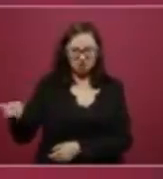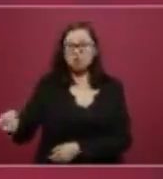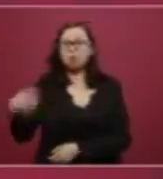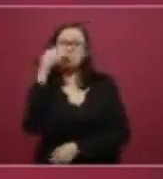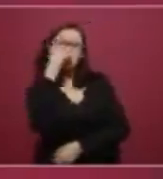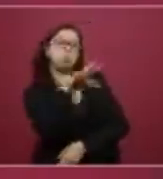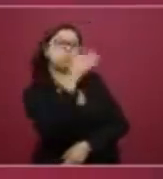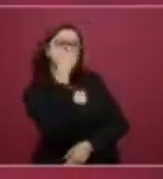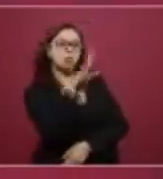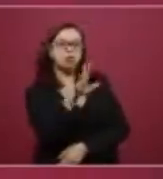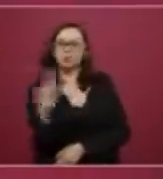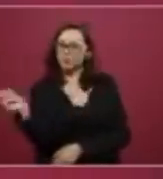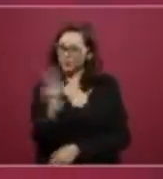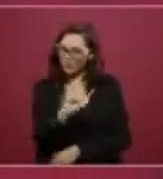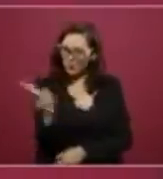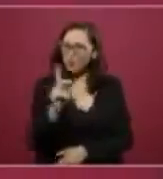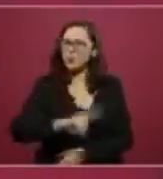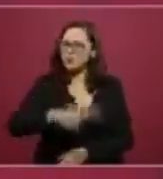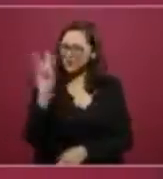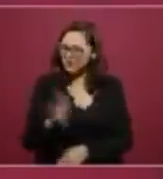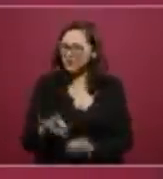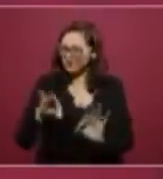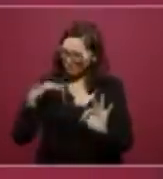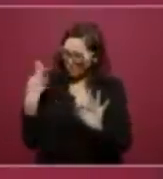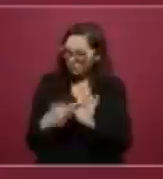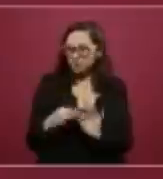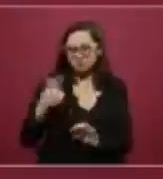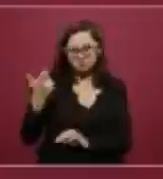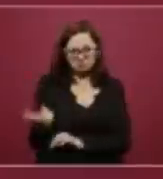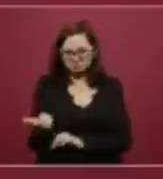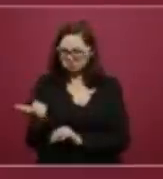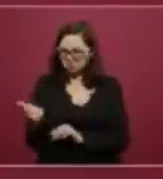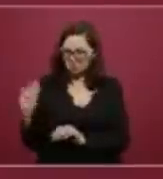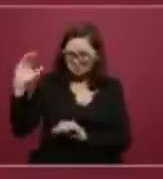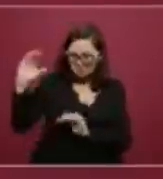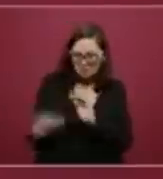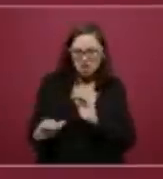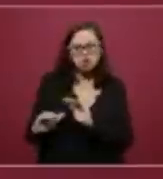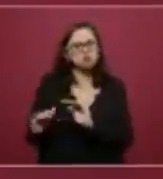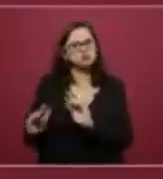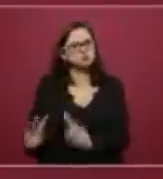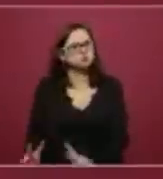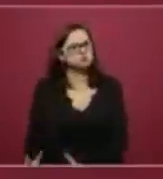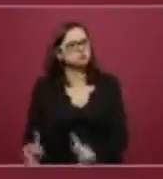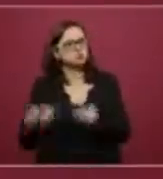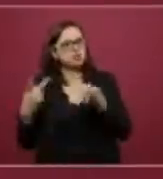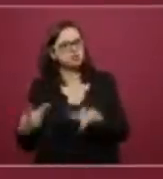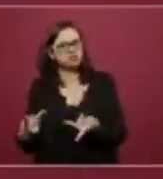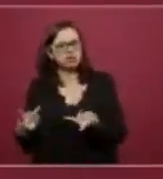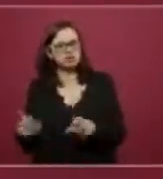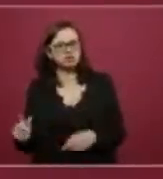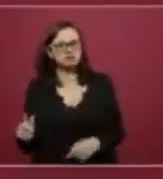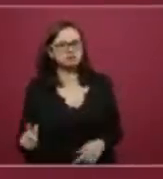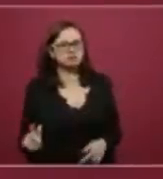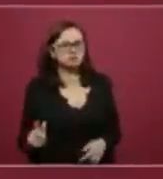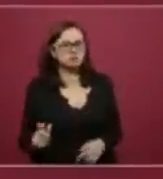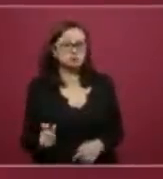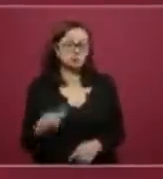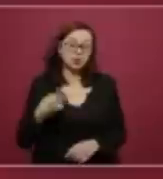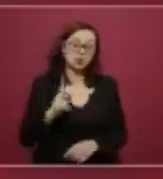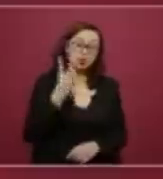está cumpliendo con el compromiso de que no aumenten los precios de los combustibles, pero son dos